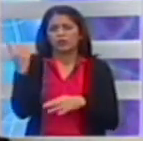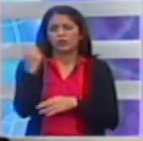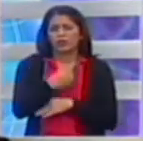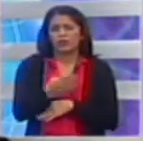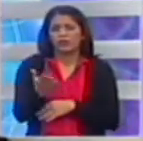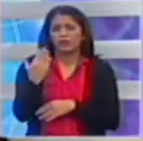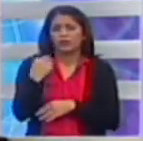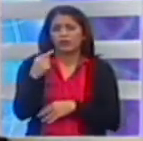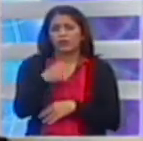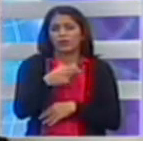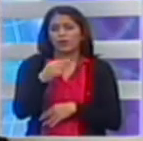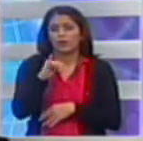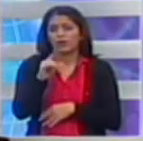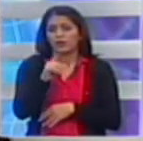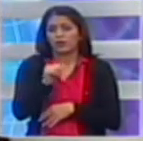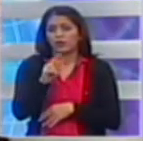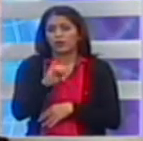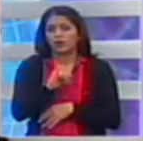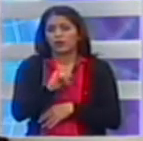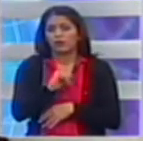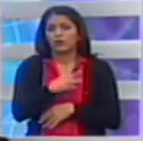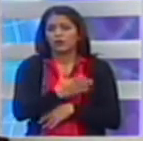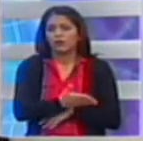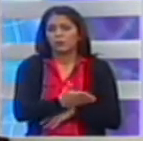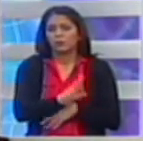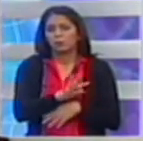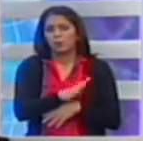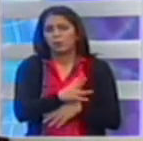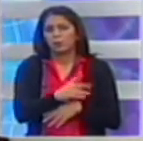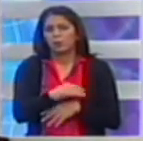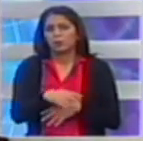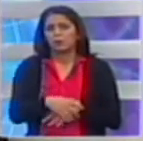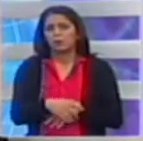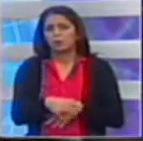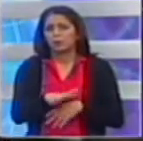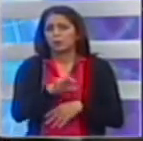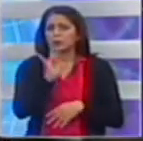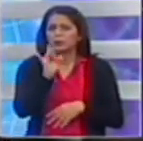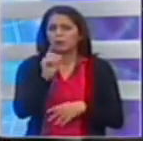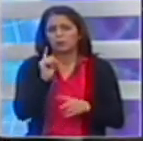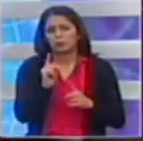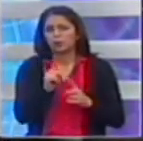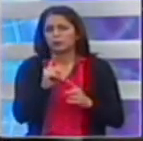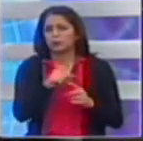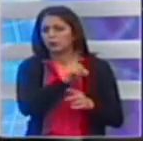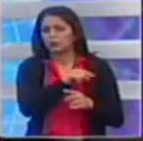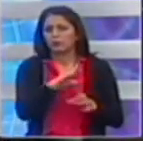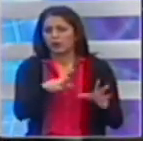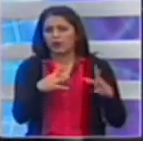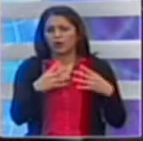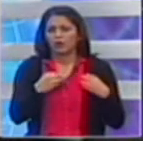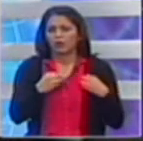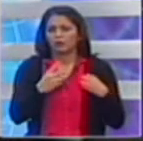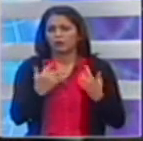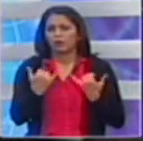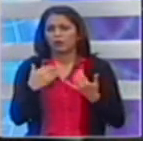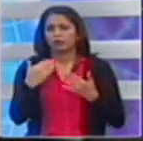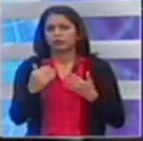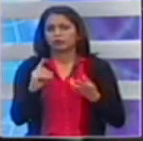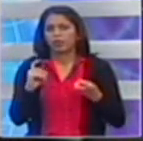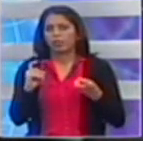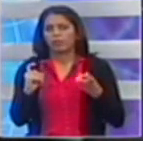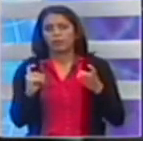tenía una supremacía de alrededor de 8 puntos de aceptación. Pero ¿cuánto podría cambiar esto ya en el momento